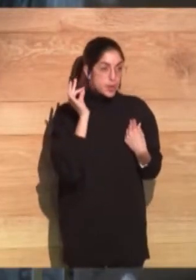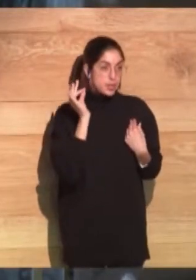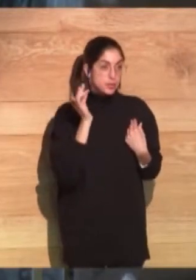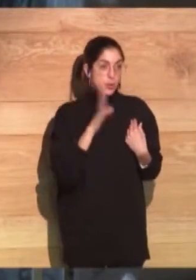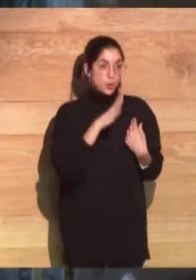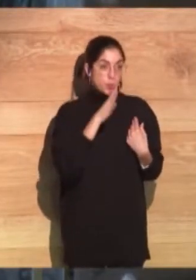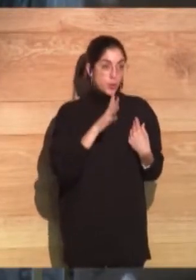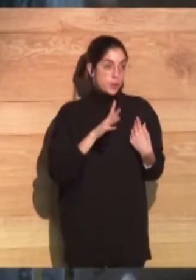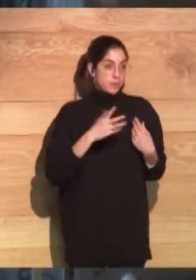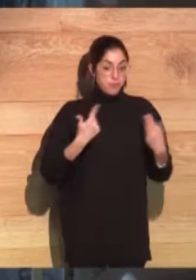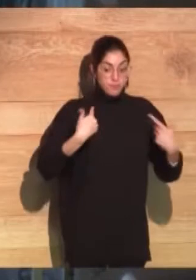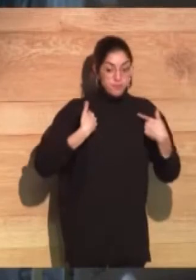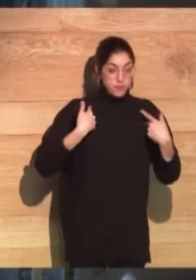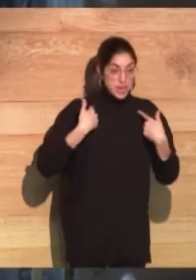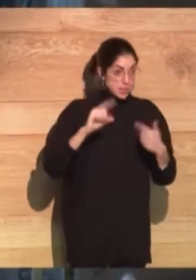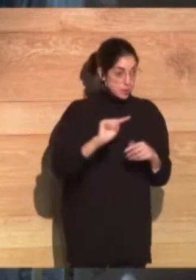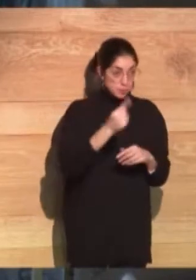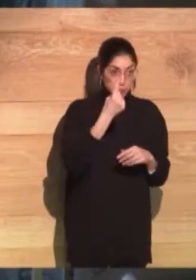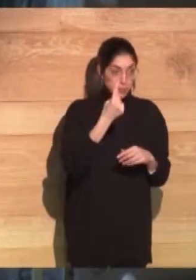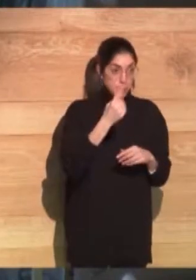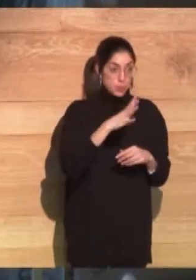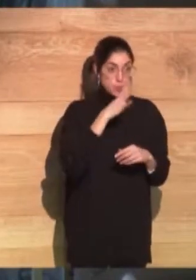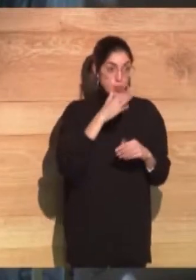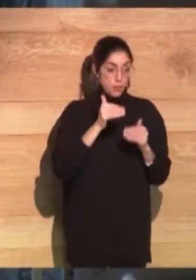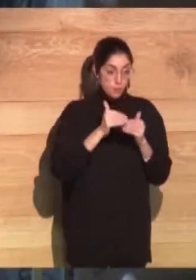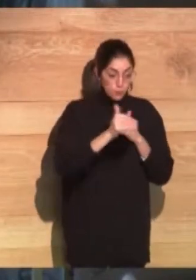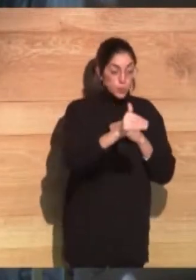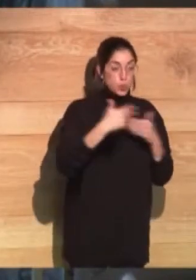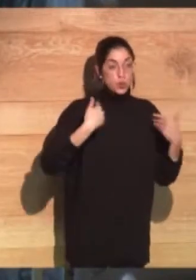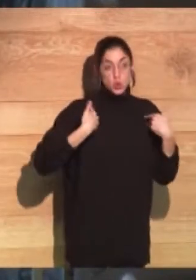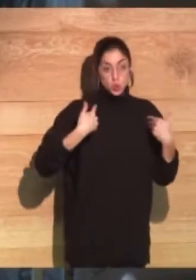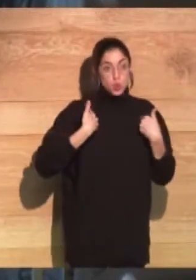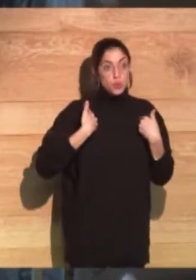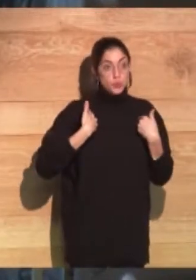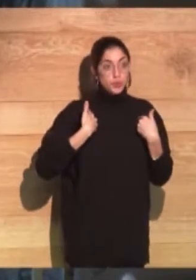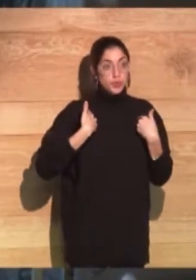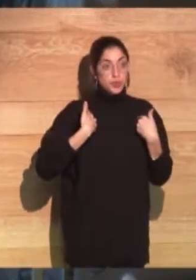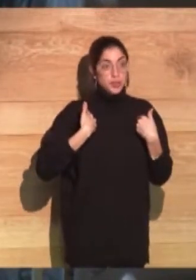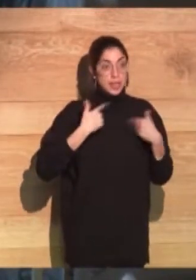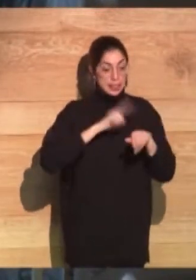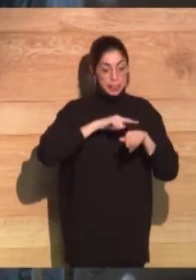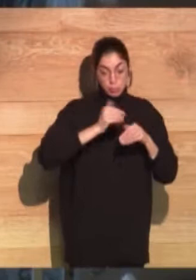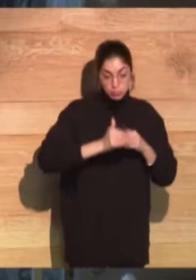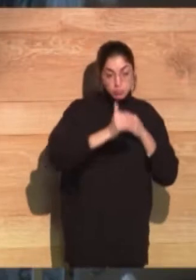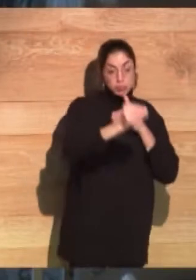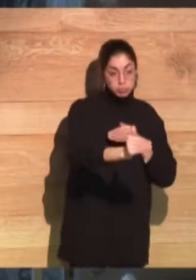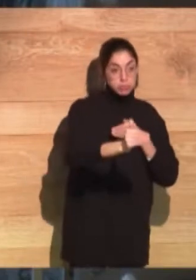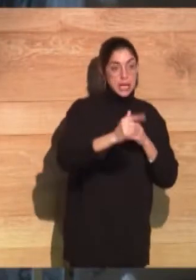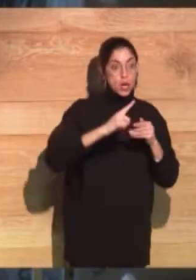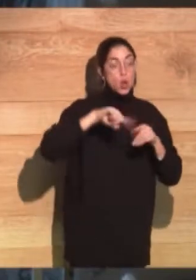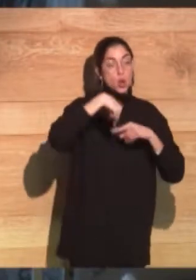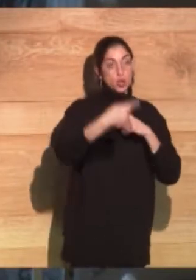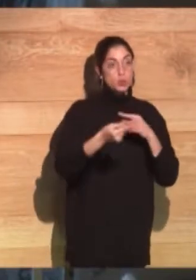las primeras víctimas y las que sufren a más largas en más largo plazo de tiempo las consecuencias de